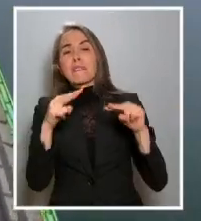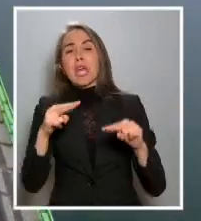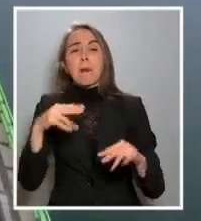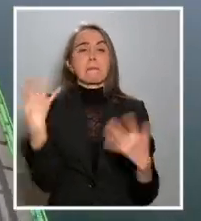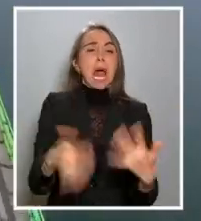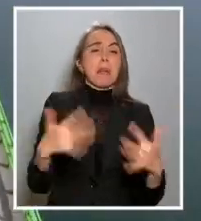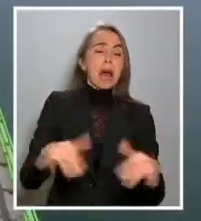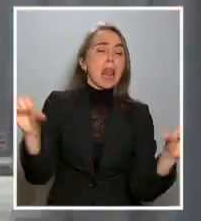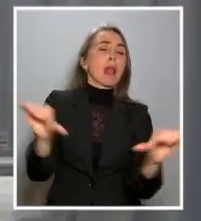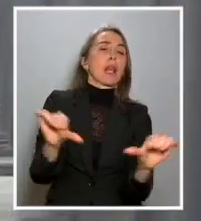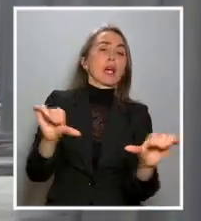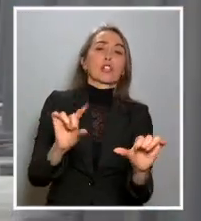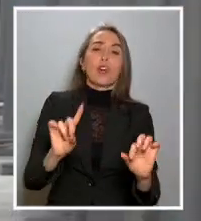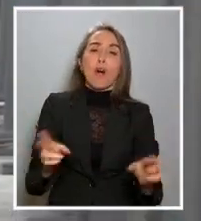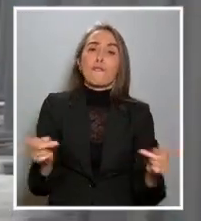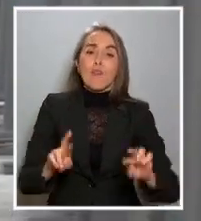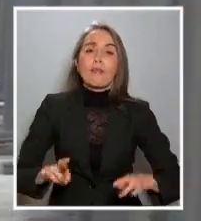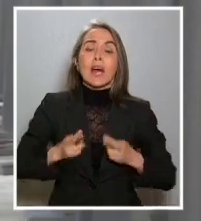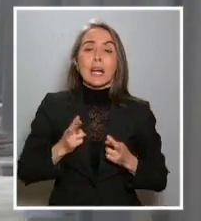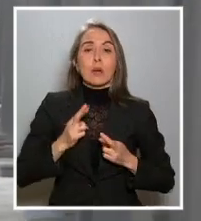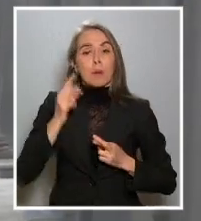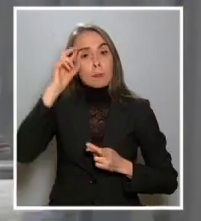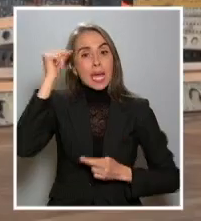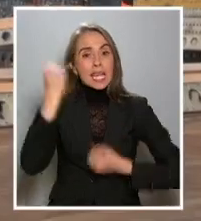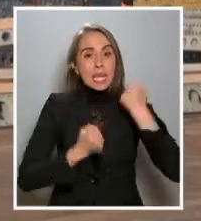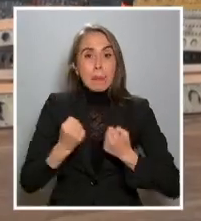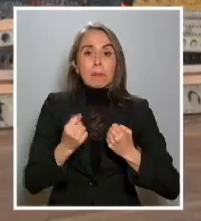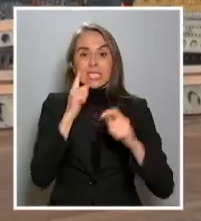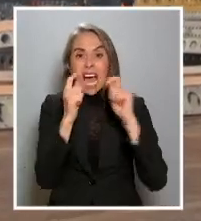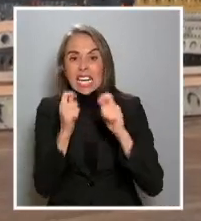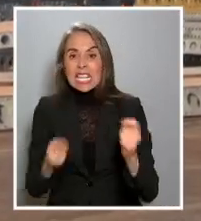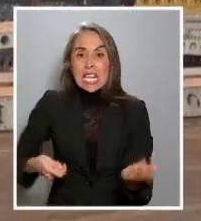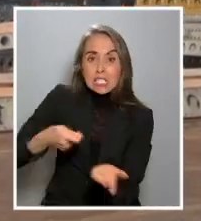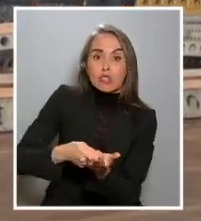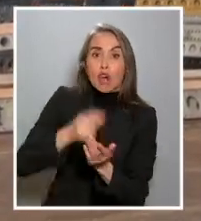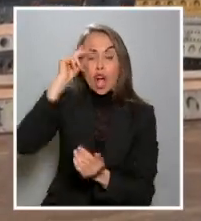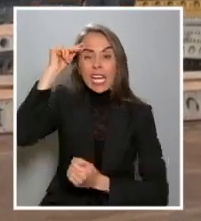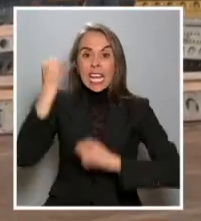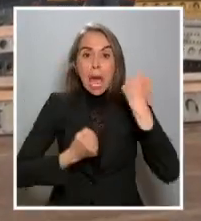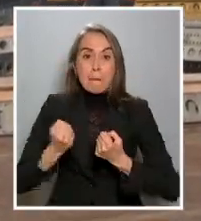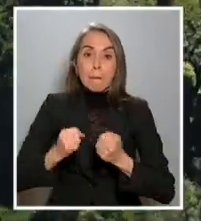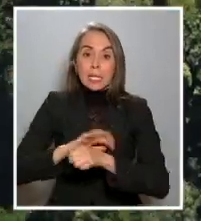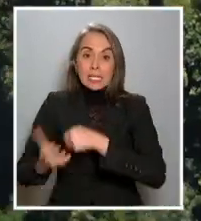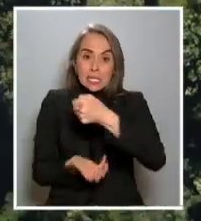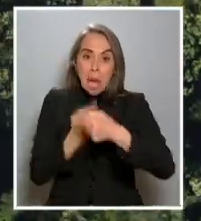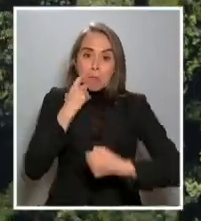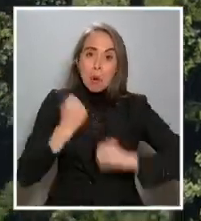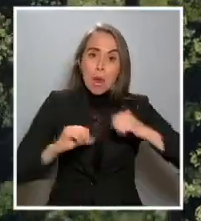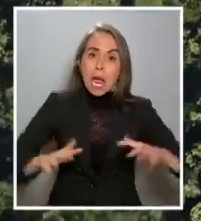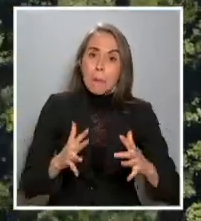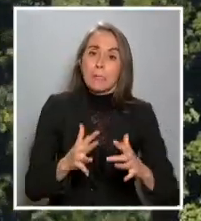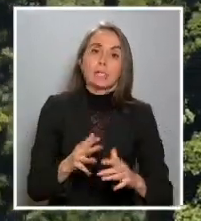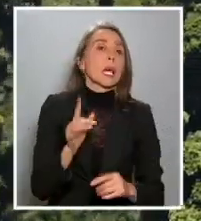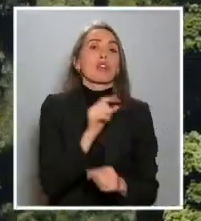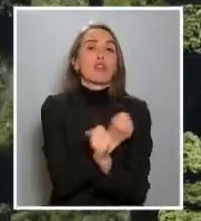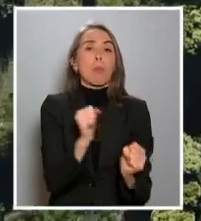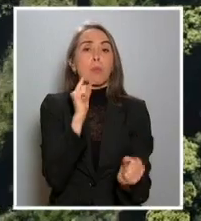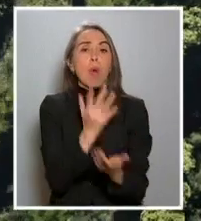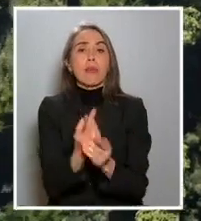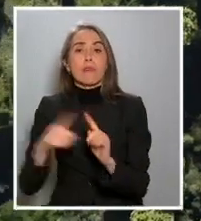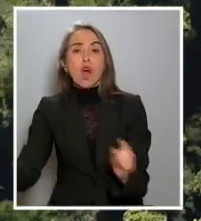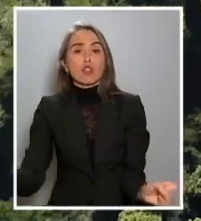y se recupere la iniciativa empresarial que toma riesgos, que crea, que emprende, porque nadie los puede sustituir en esta